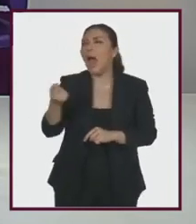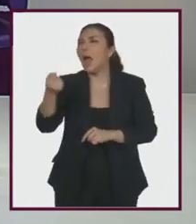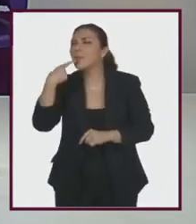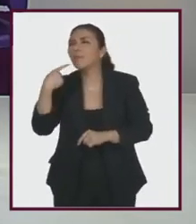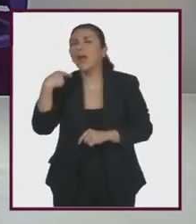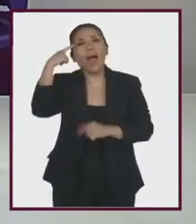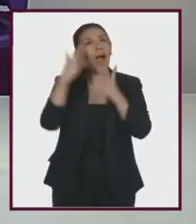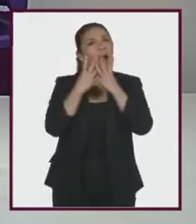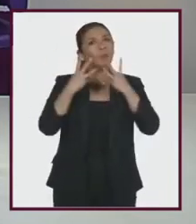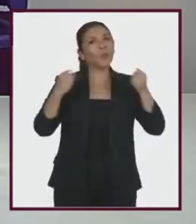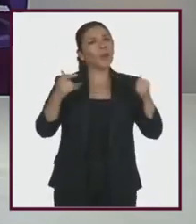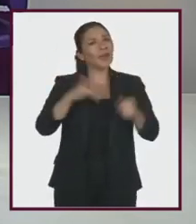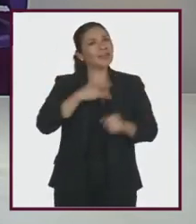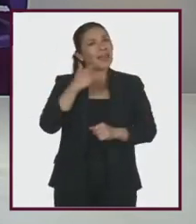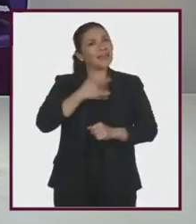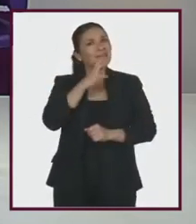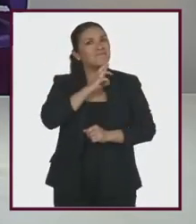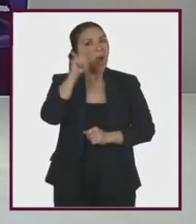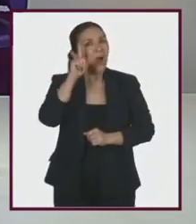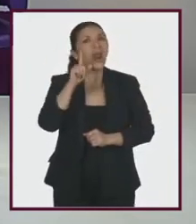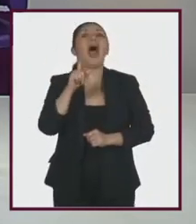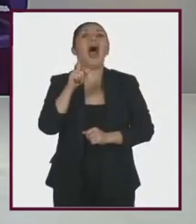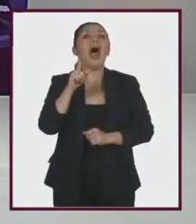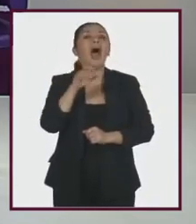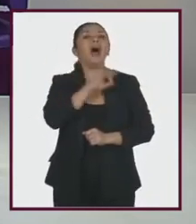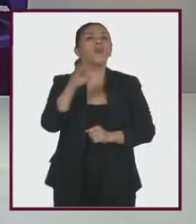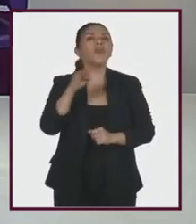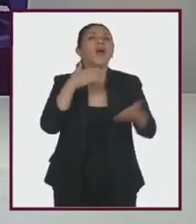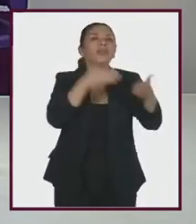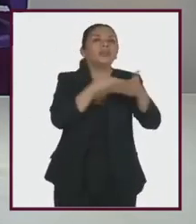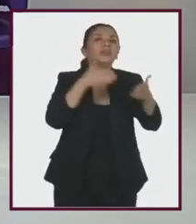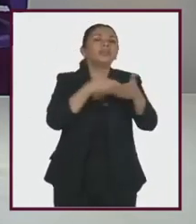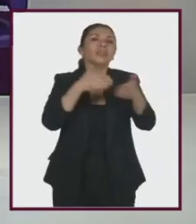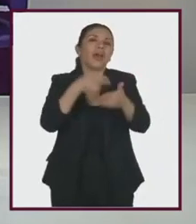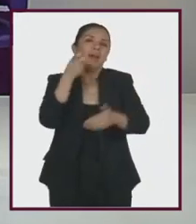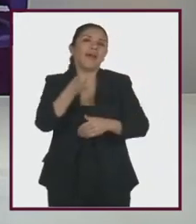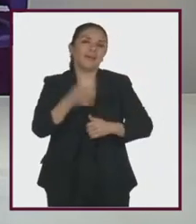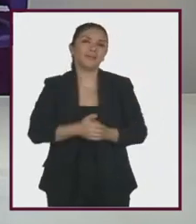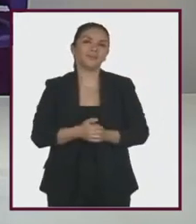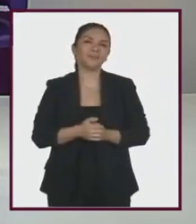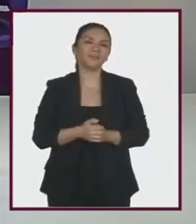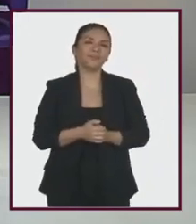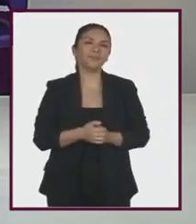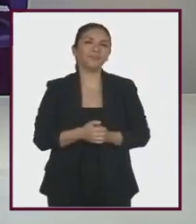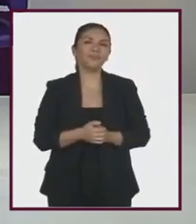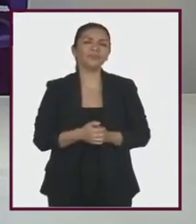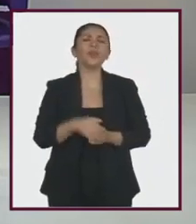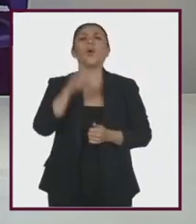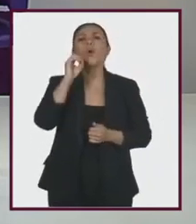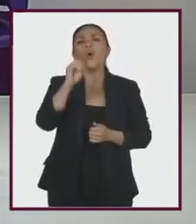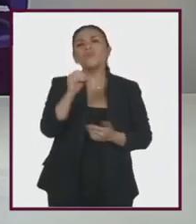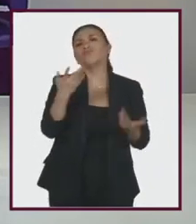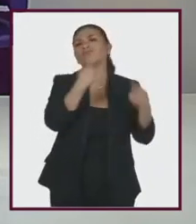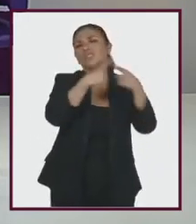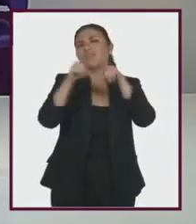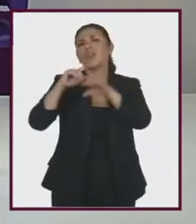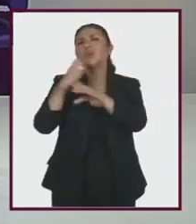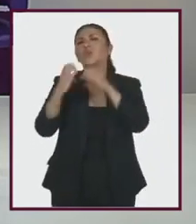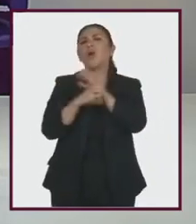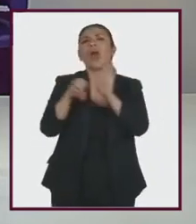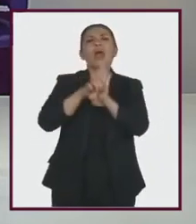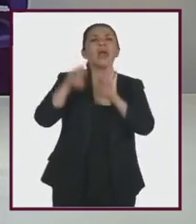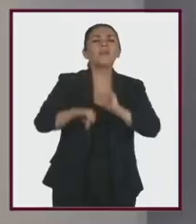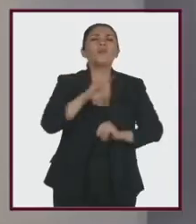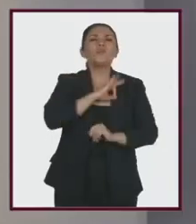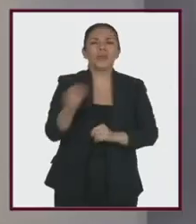quita ese estado emocional y entonces podemos llegar a consumir, ¿no? Entonces, incluyen muchas cosas, estas pueden ser algunas a